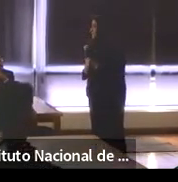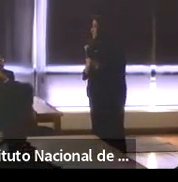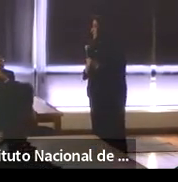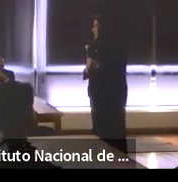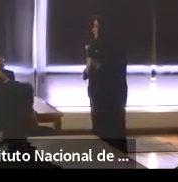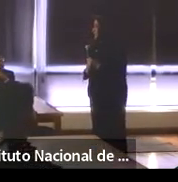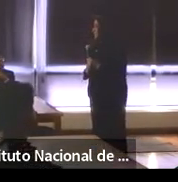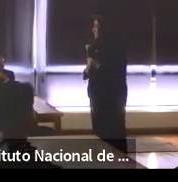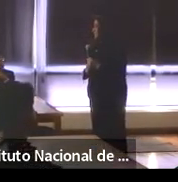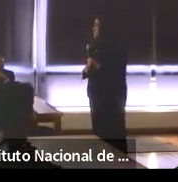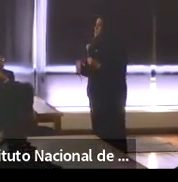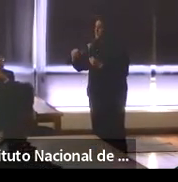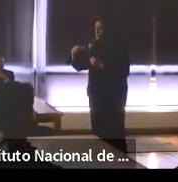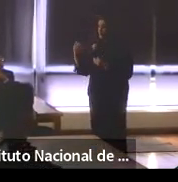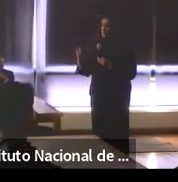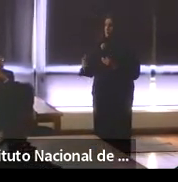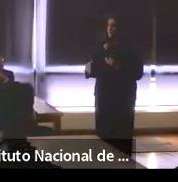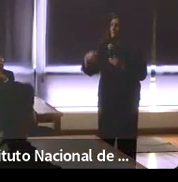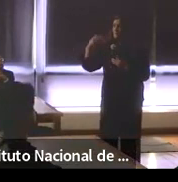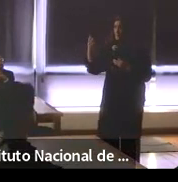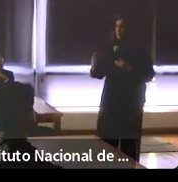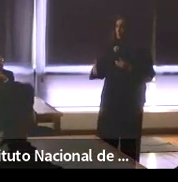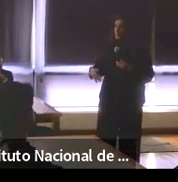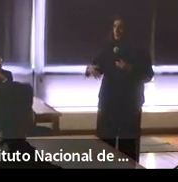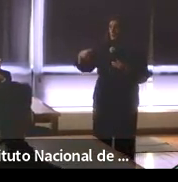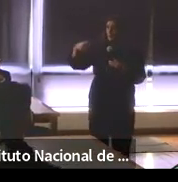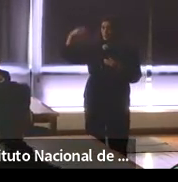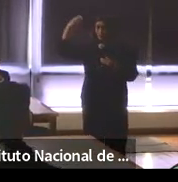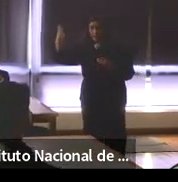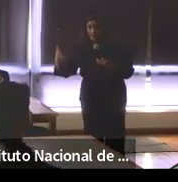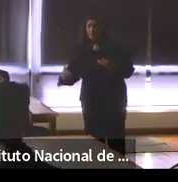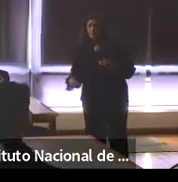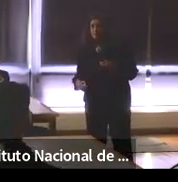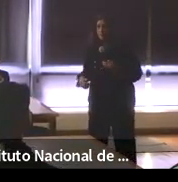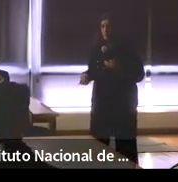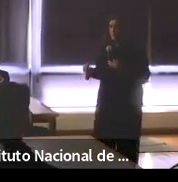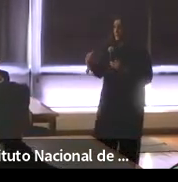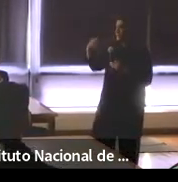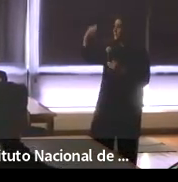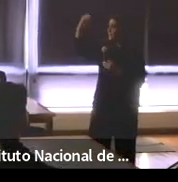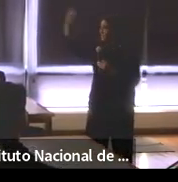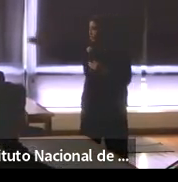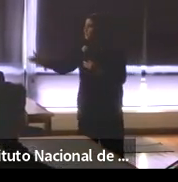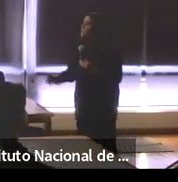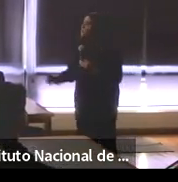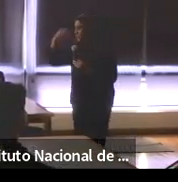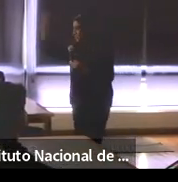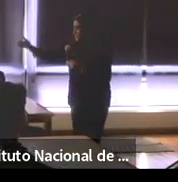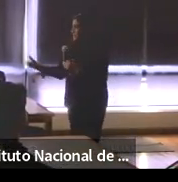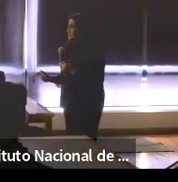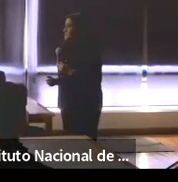respeto disrupción que decir innovar tiene que ver con